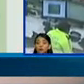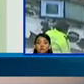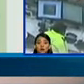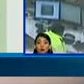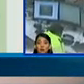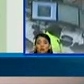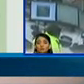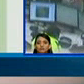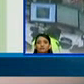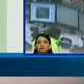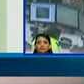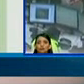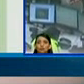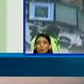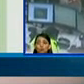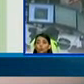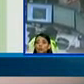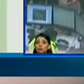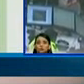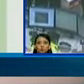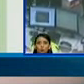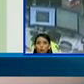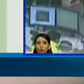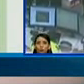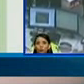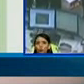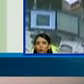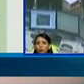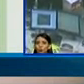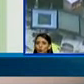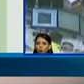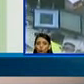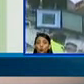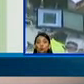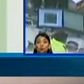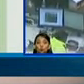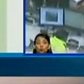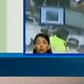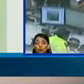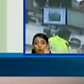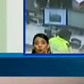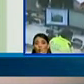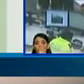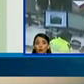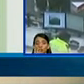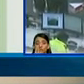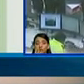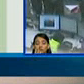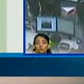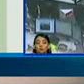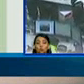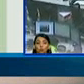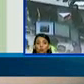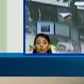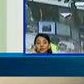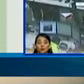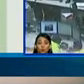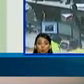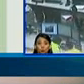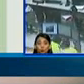lugar de estudio. Podemos conocer su ubicación en la página web del municipio